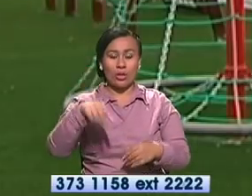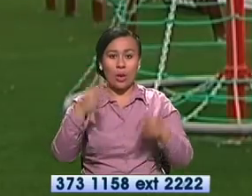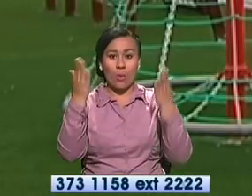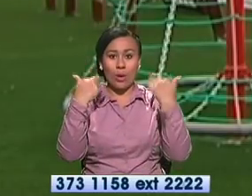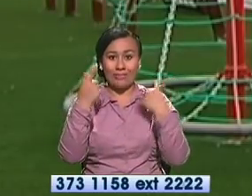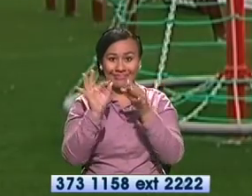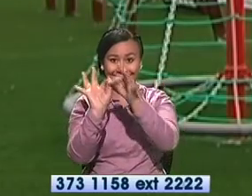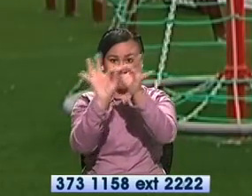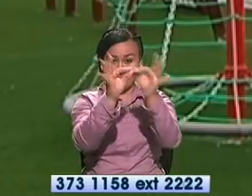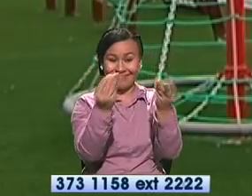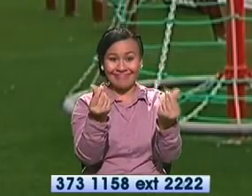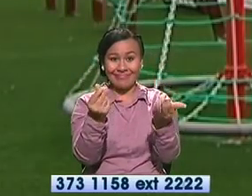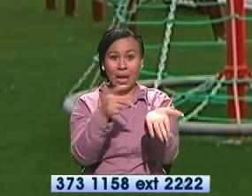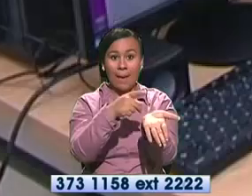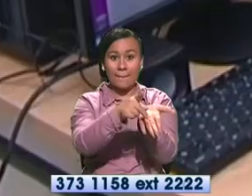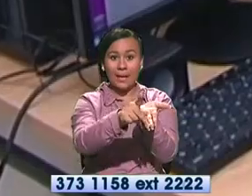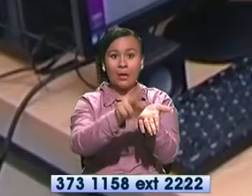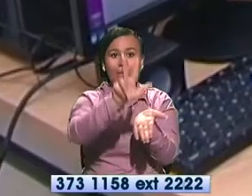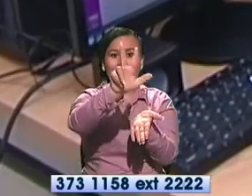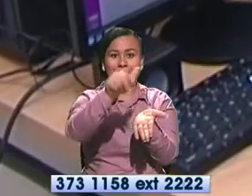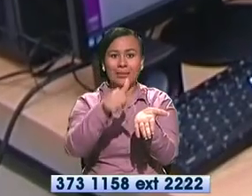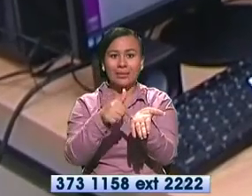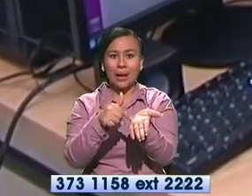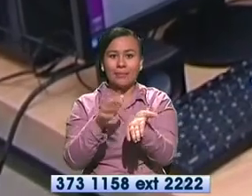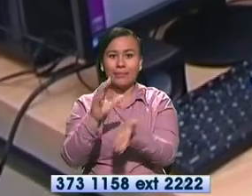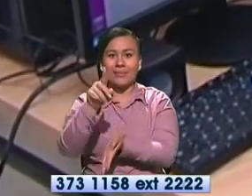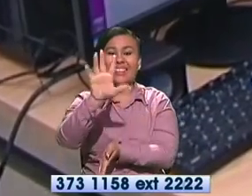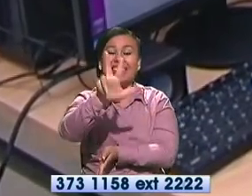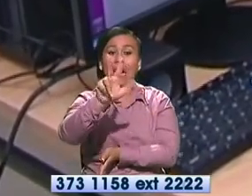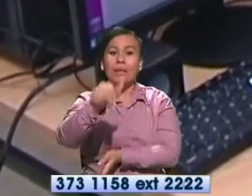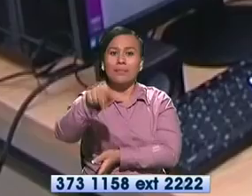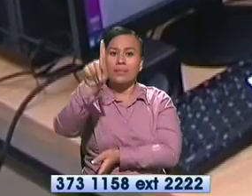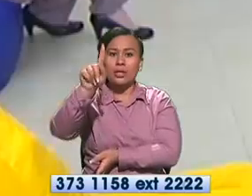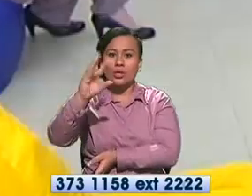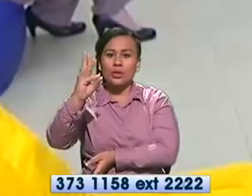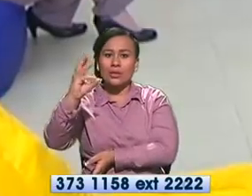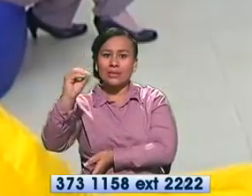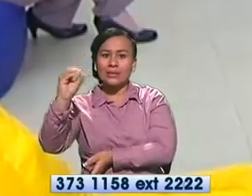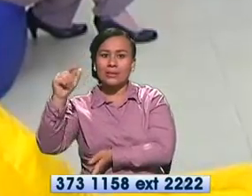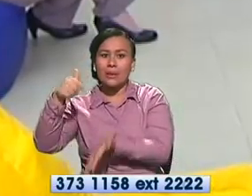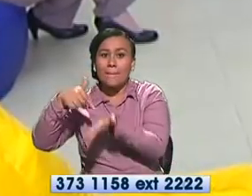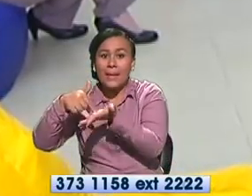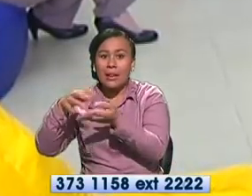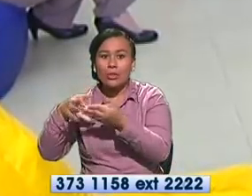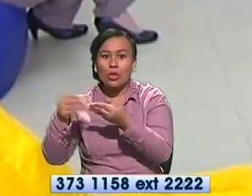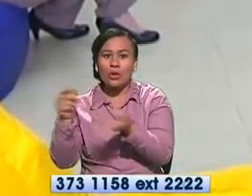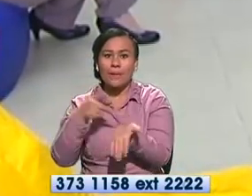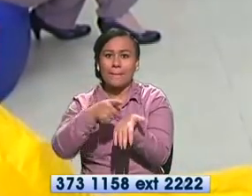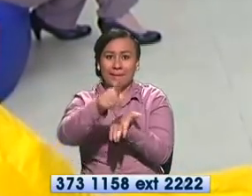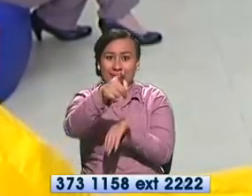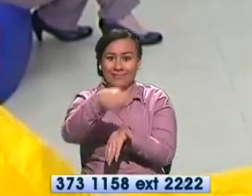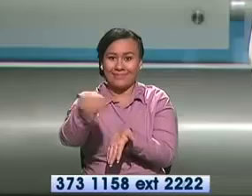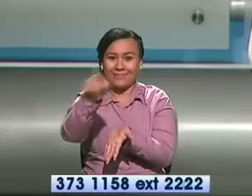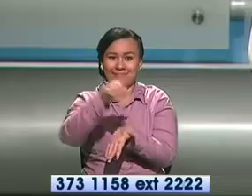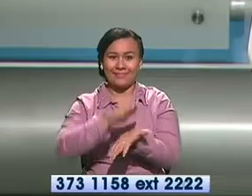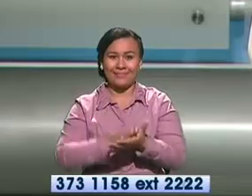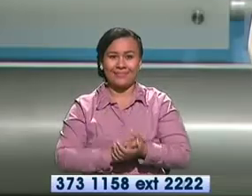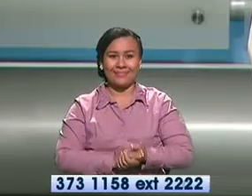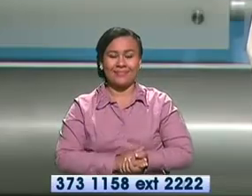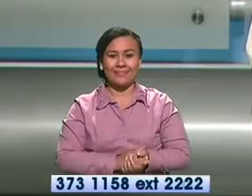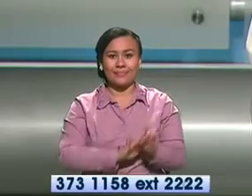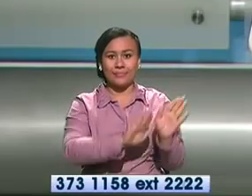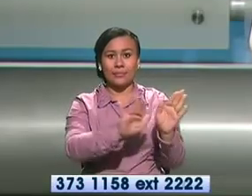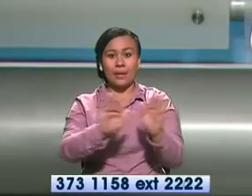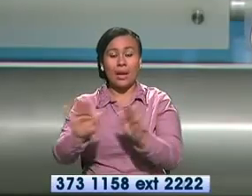de la repotenciación del establecimiento bordeó los $3.600.000. Informó Roselena Vázquez.